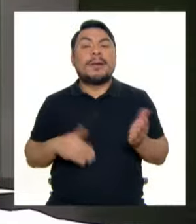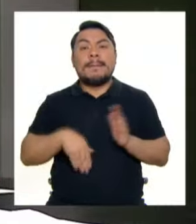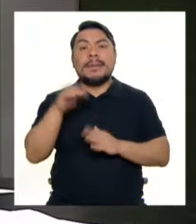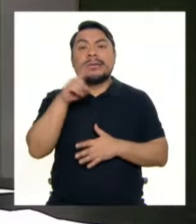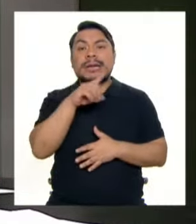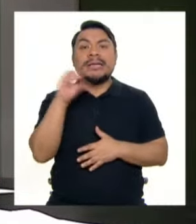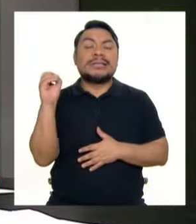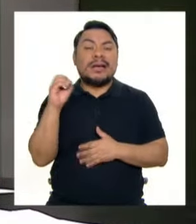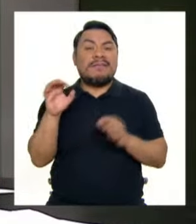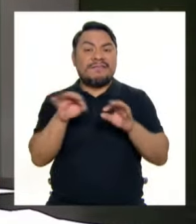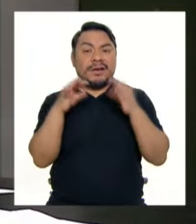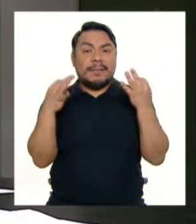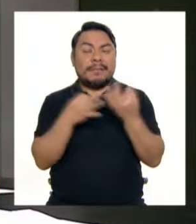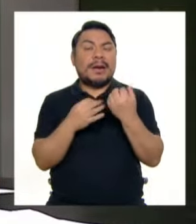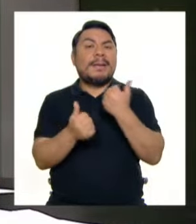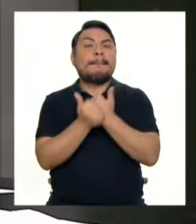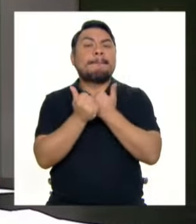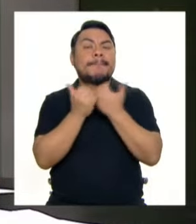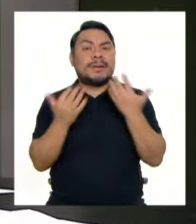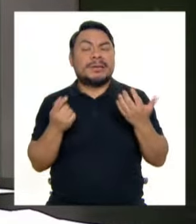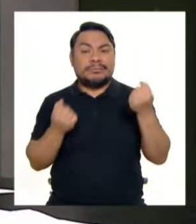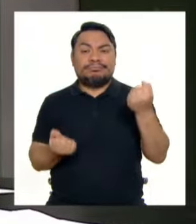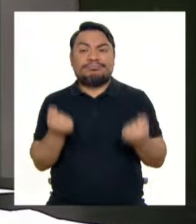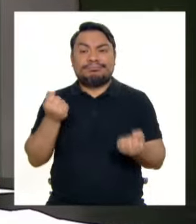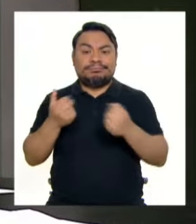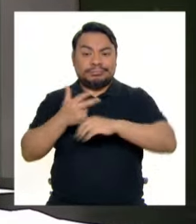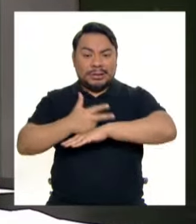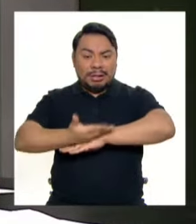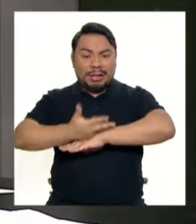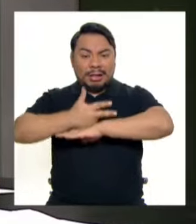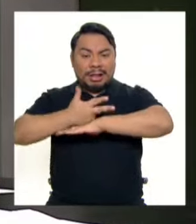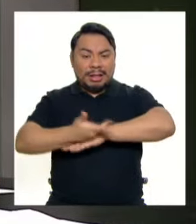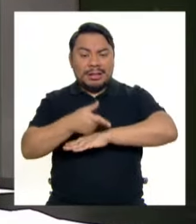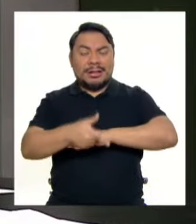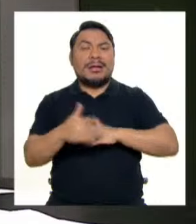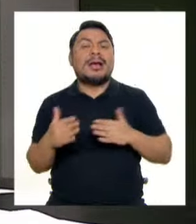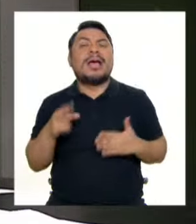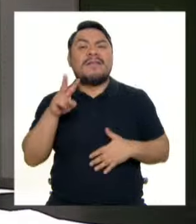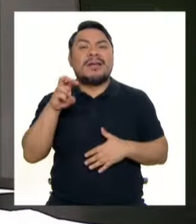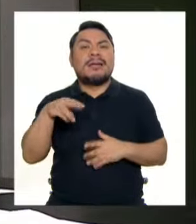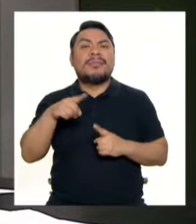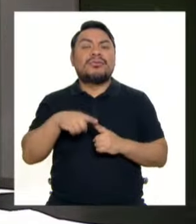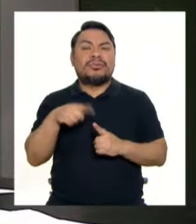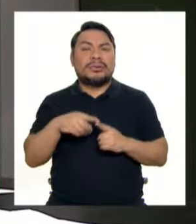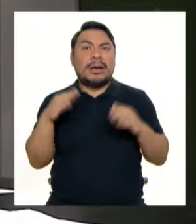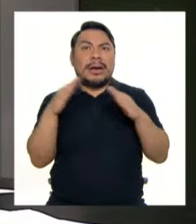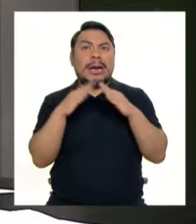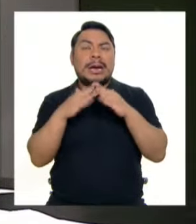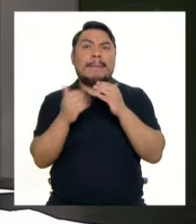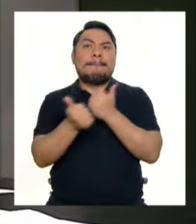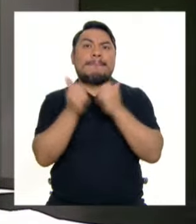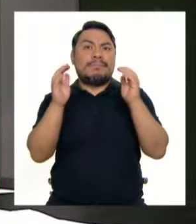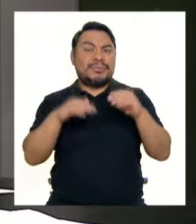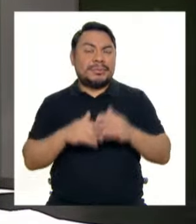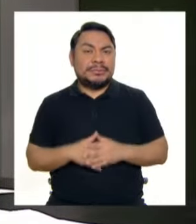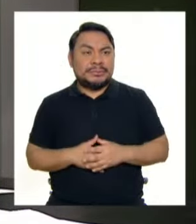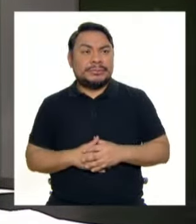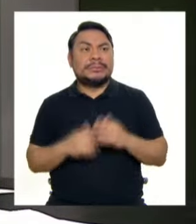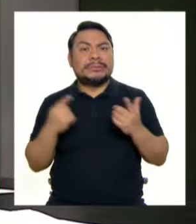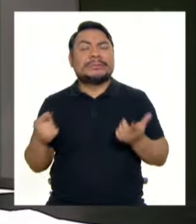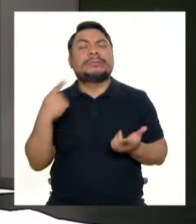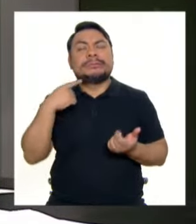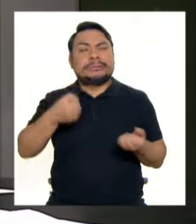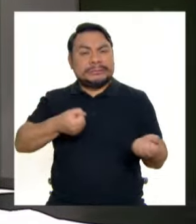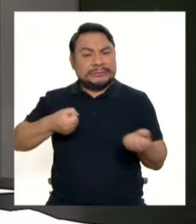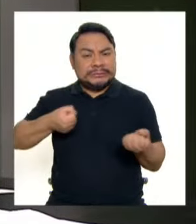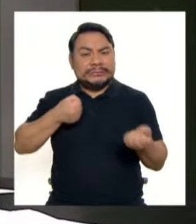100 familias se encuentran en peligro por un tráiler que está a punto de caer en Villa María del triunfo a esta hora un tractor intenta remolcar el